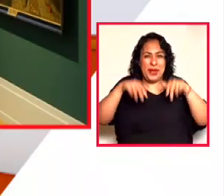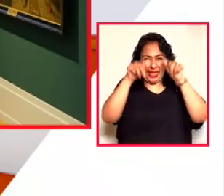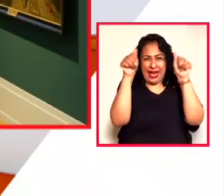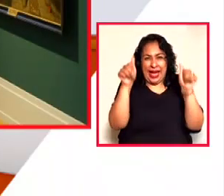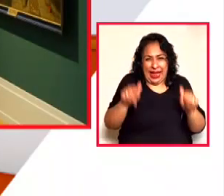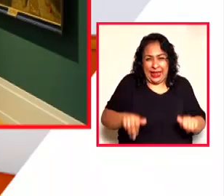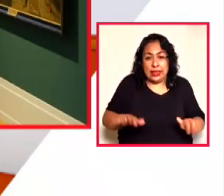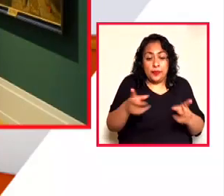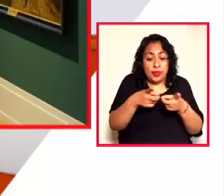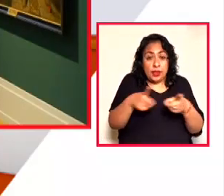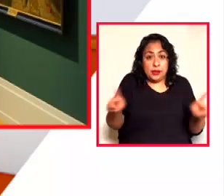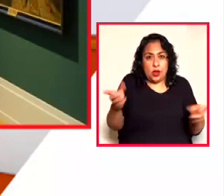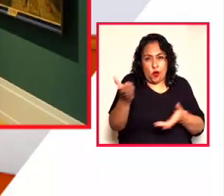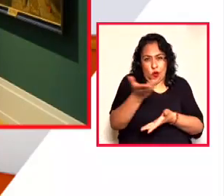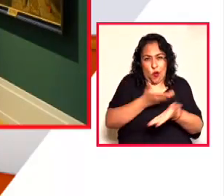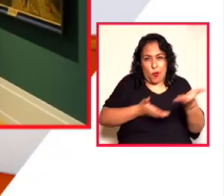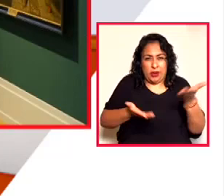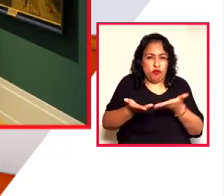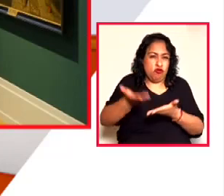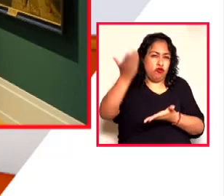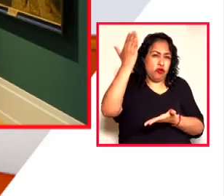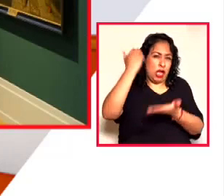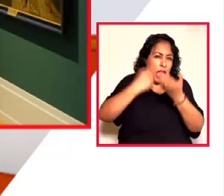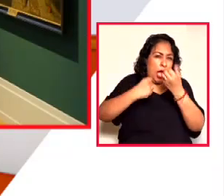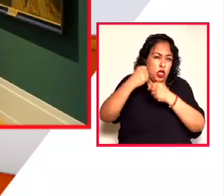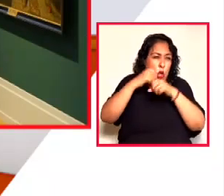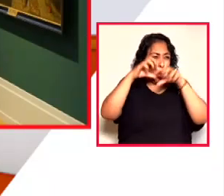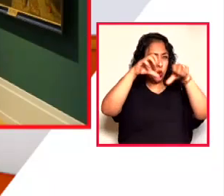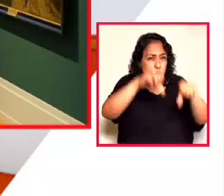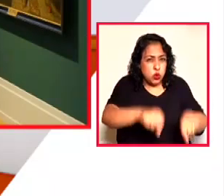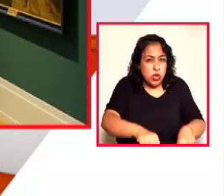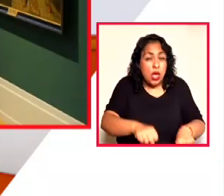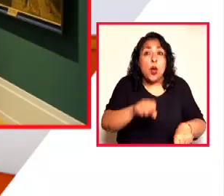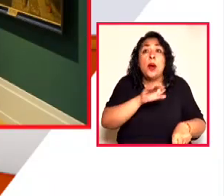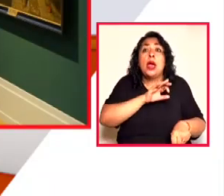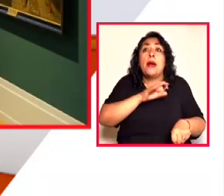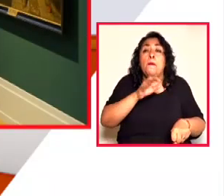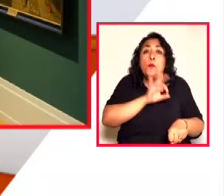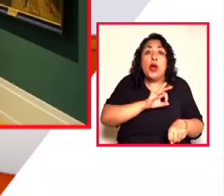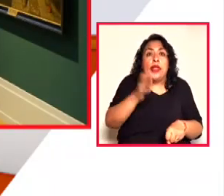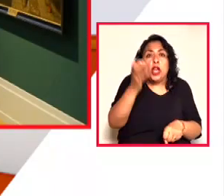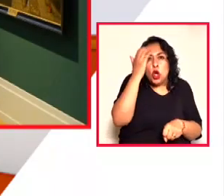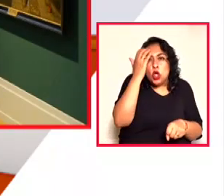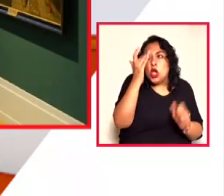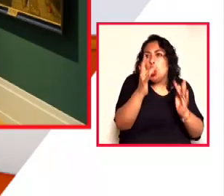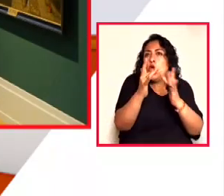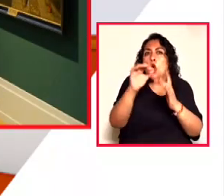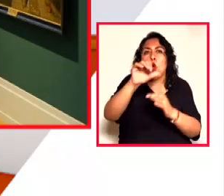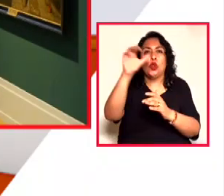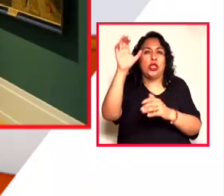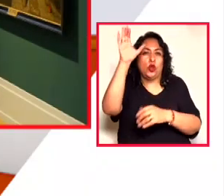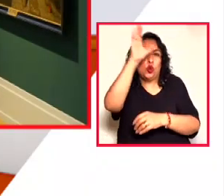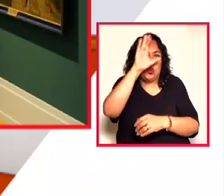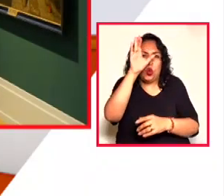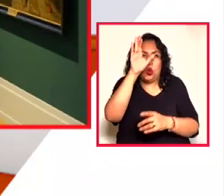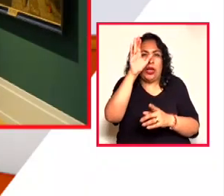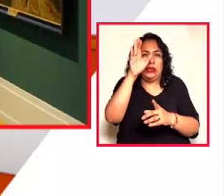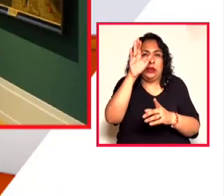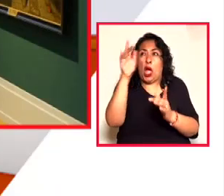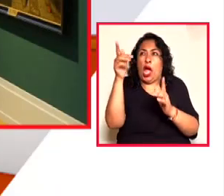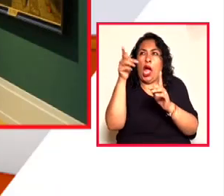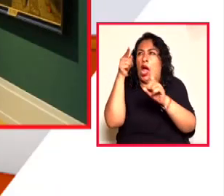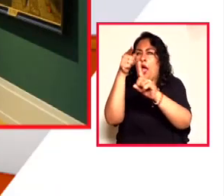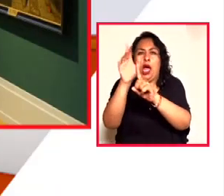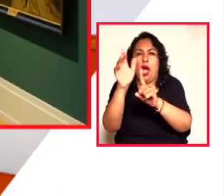desarrollo comercial de esa época colonial permitió conocer y tomar contacto con otras culturas de manera indirecta a través